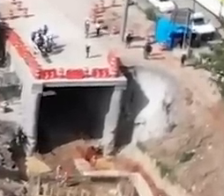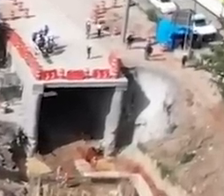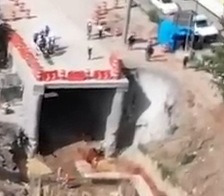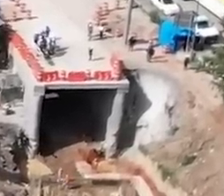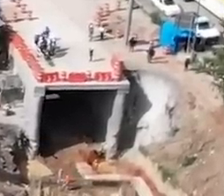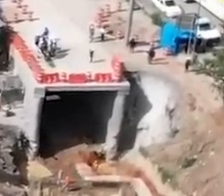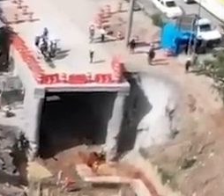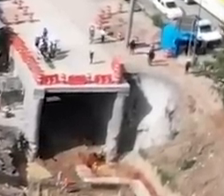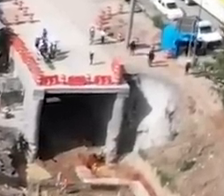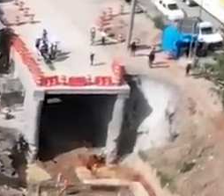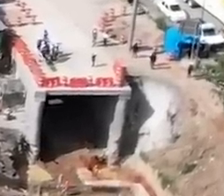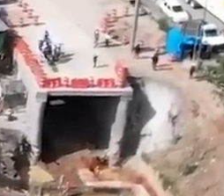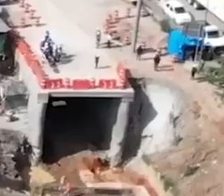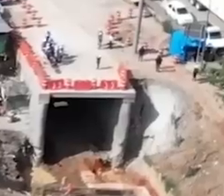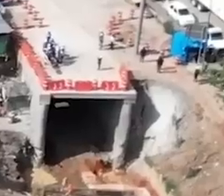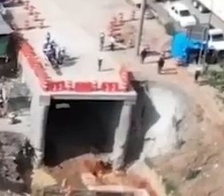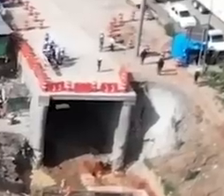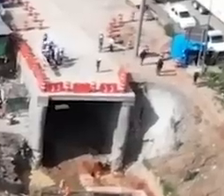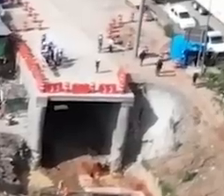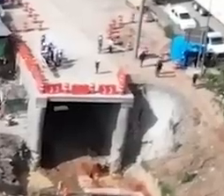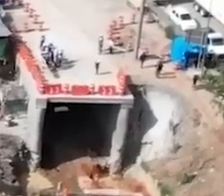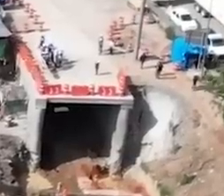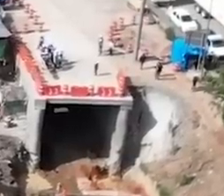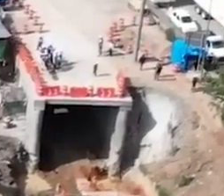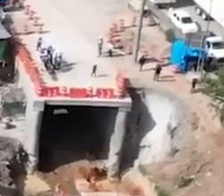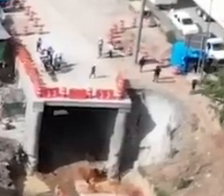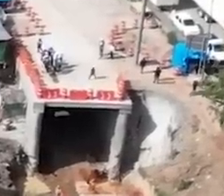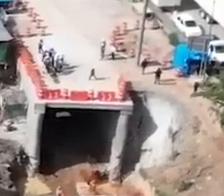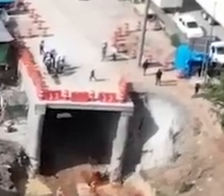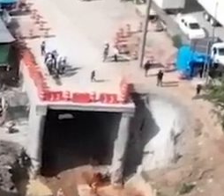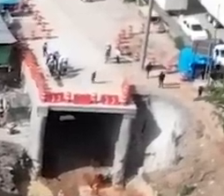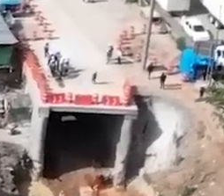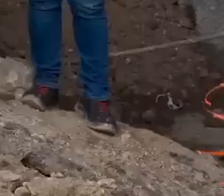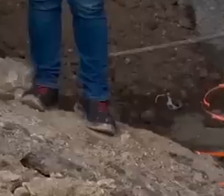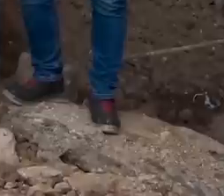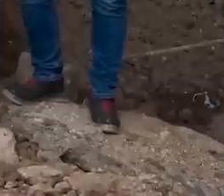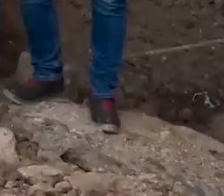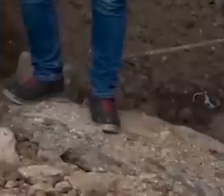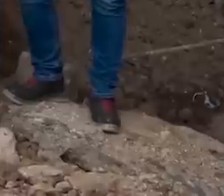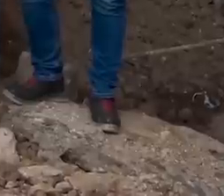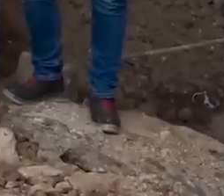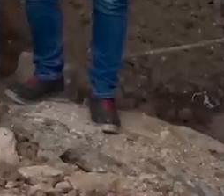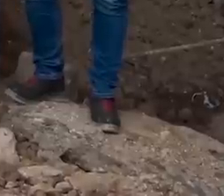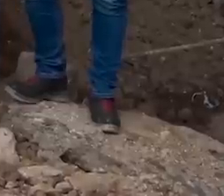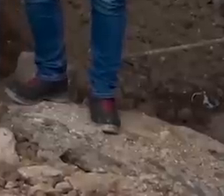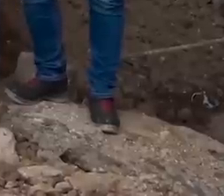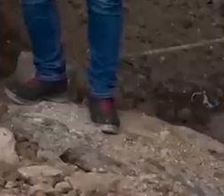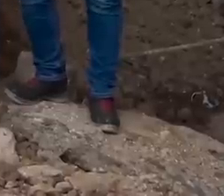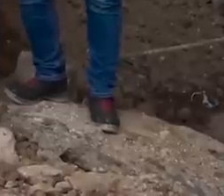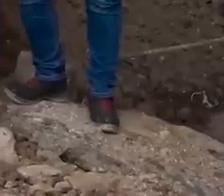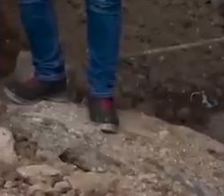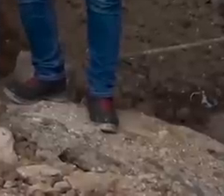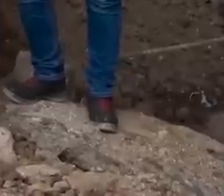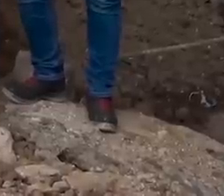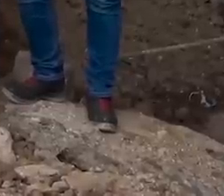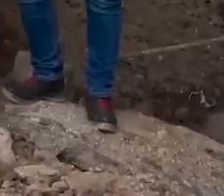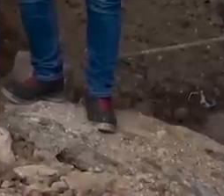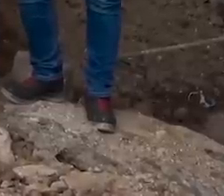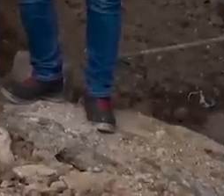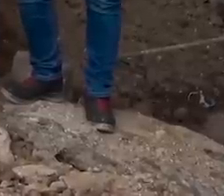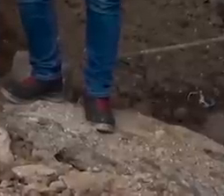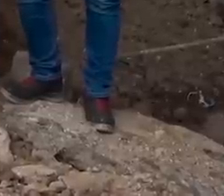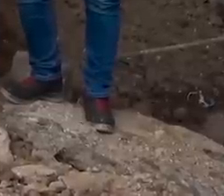un gobernante que poderle cumplir a la ciudadanía. Y en este caso, estamos cumpliendo y lo